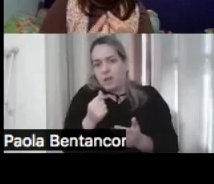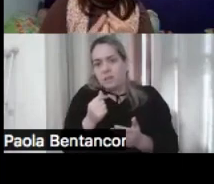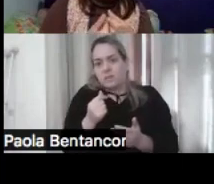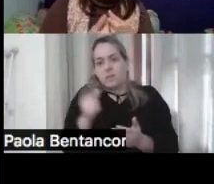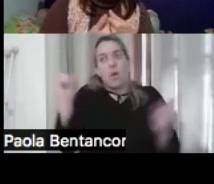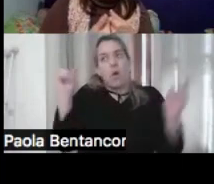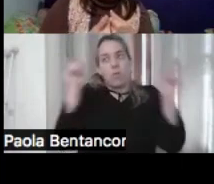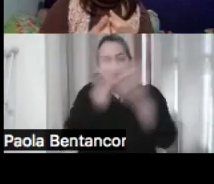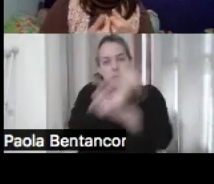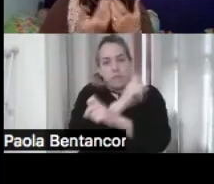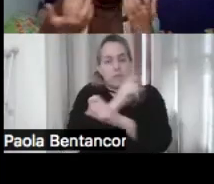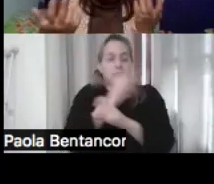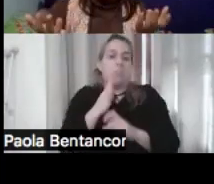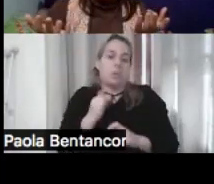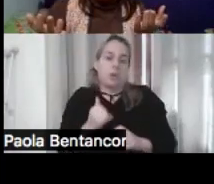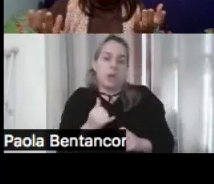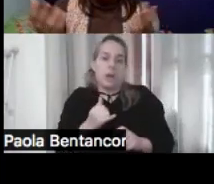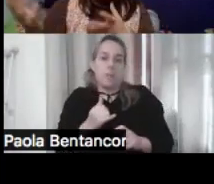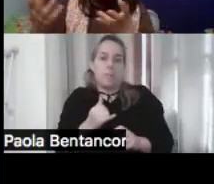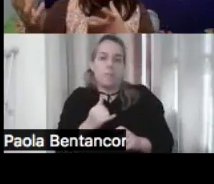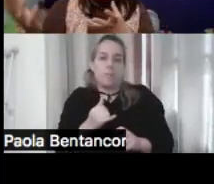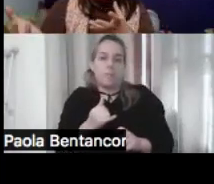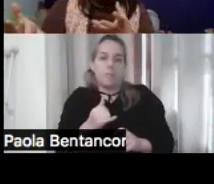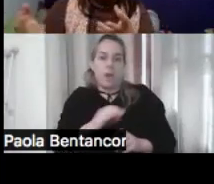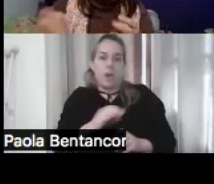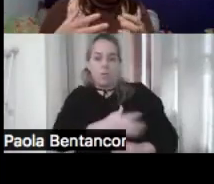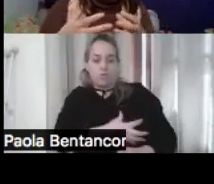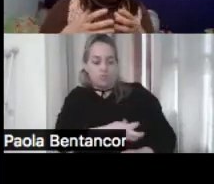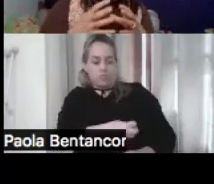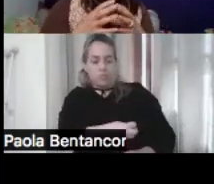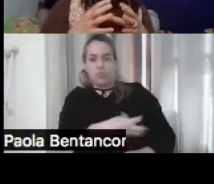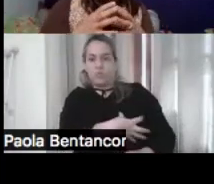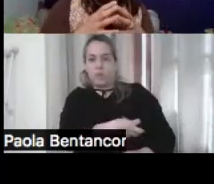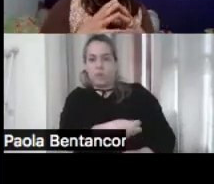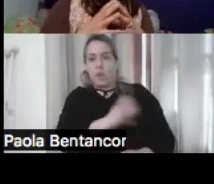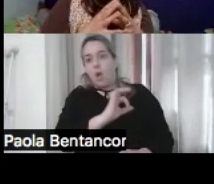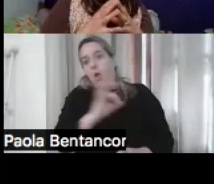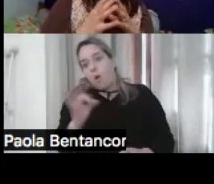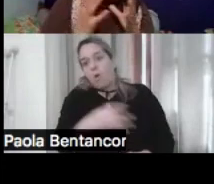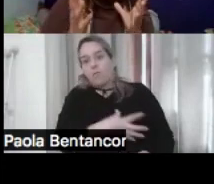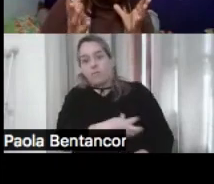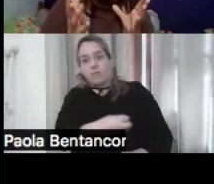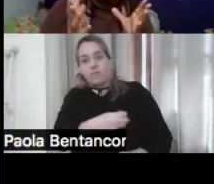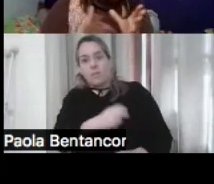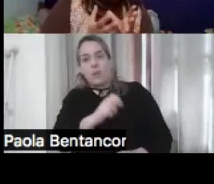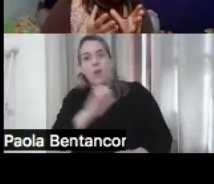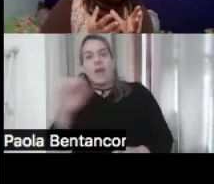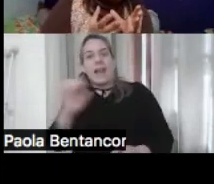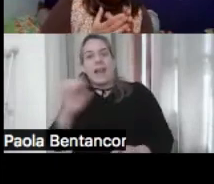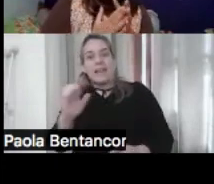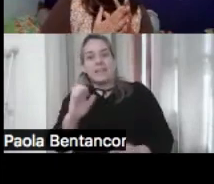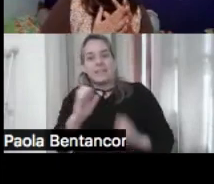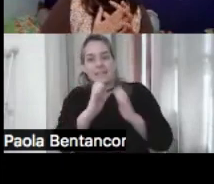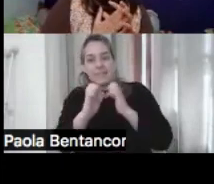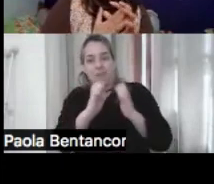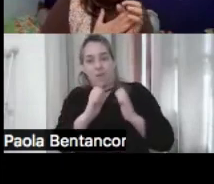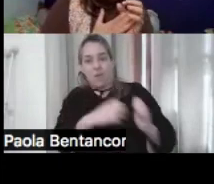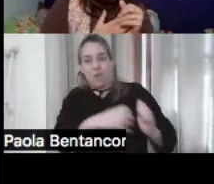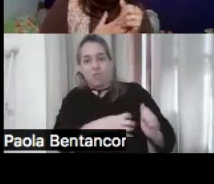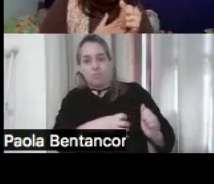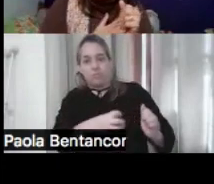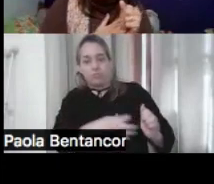pezonera pasando por un sacaleches eléctrico, ¿sí? Ahora vamos a ver algunos ejemplos, pero digamos, hay muchos tipos de ayudas